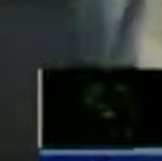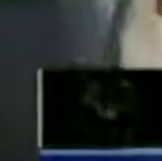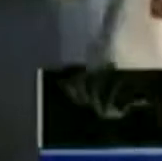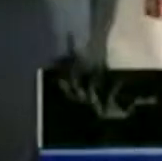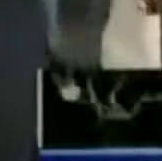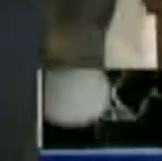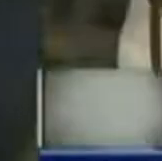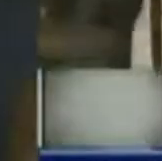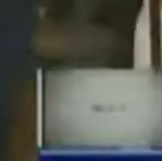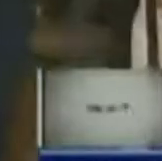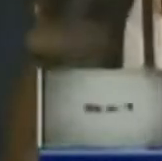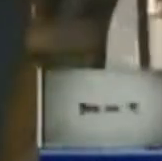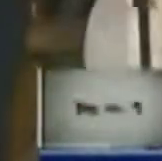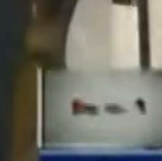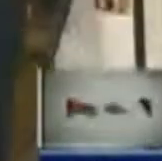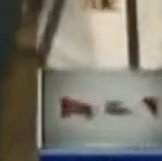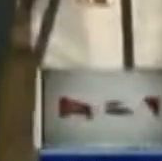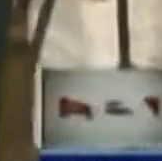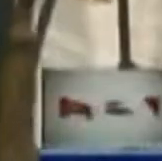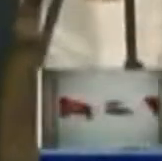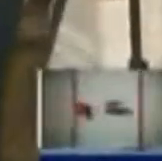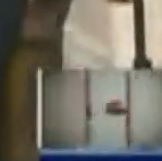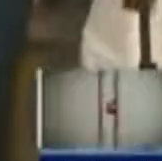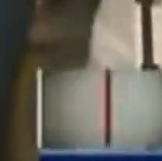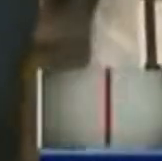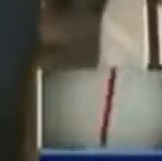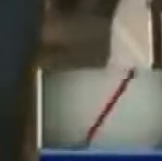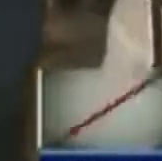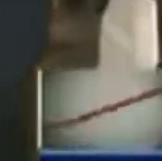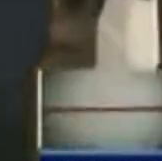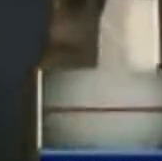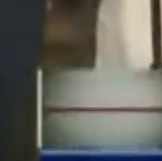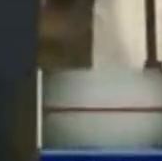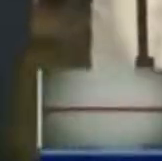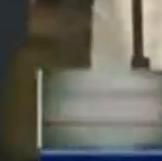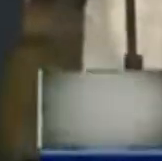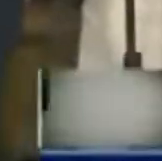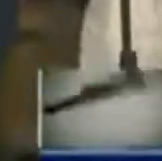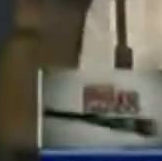y ahora Cuando hice llorar el río